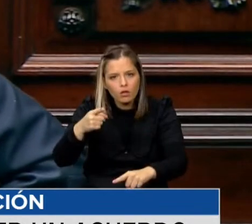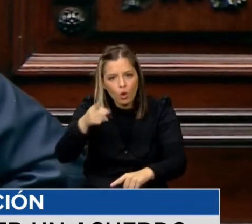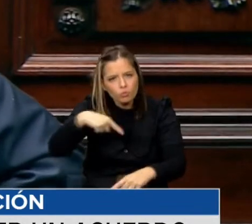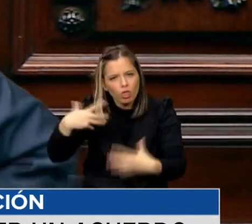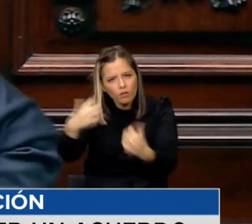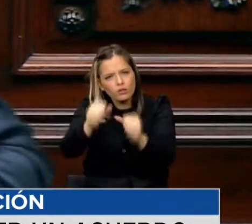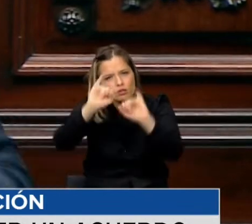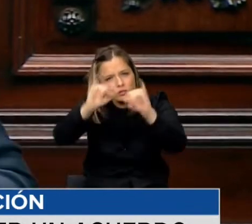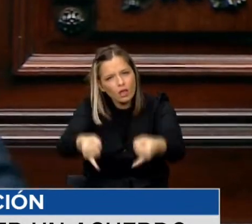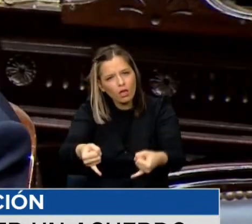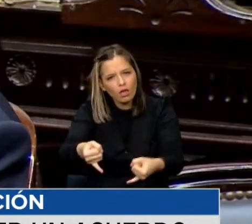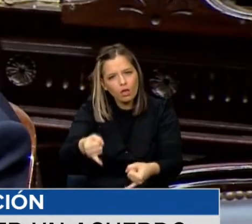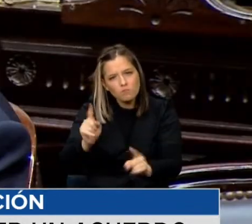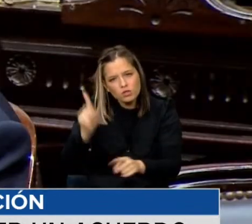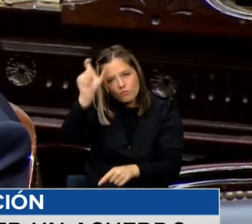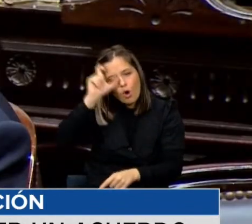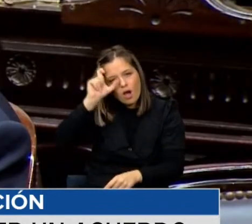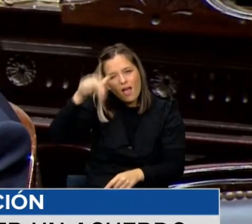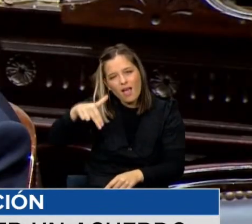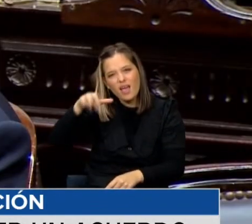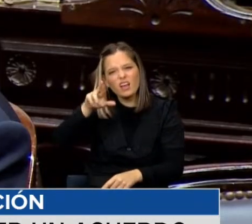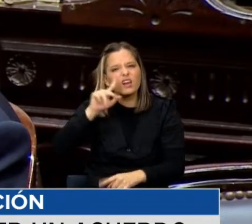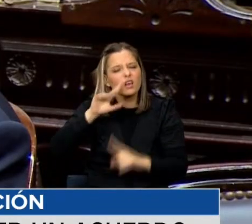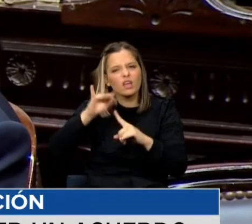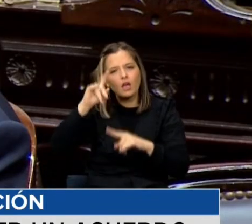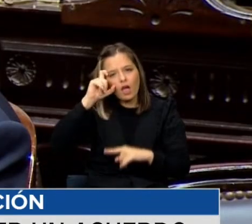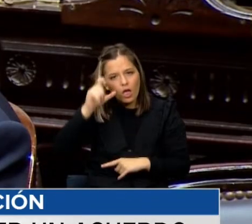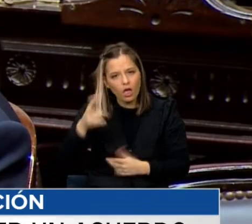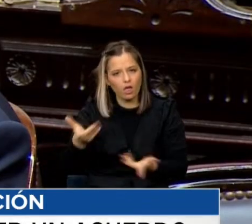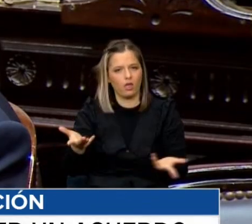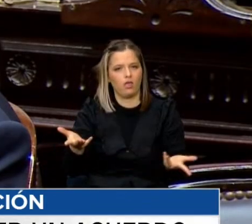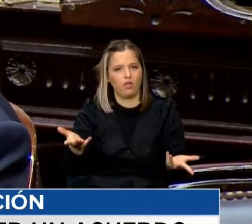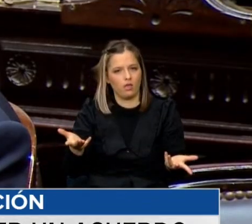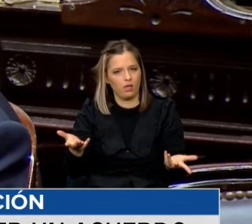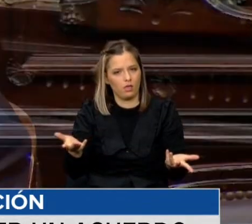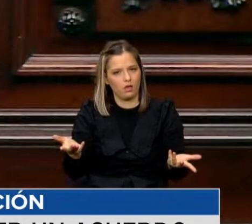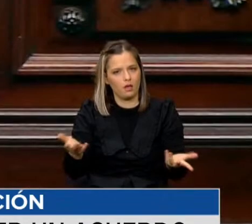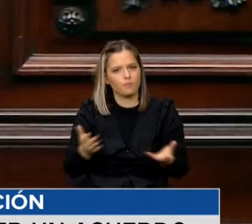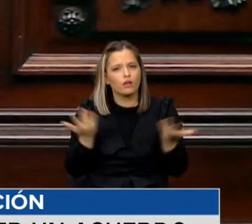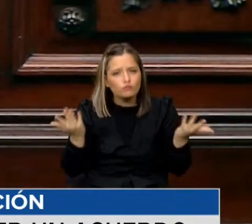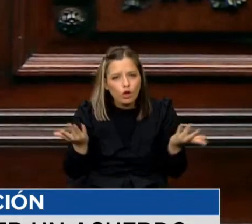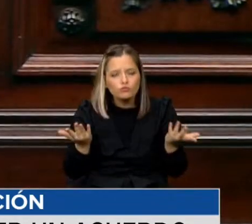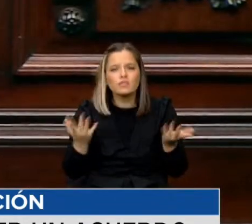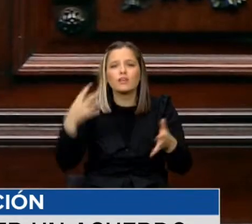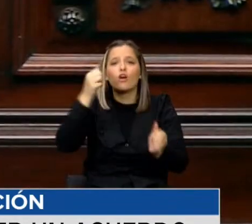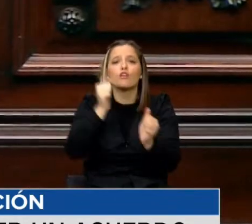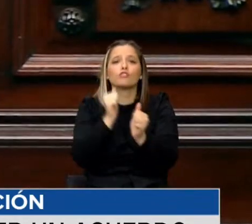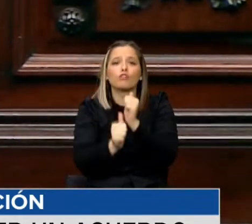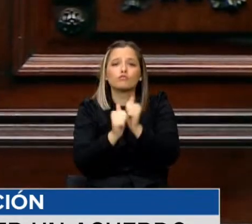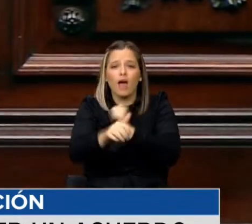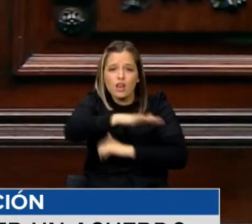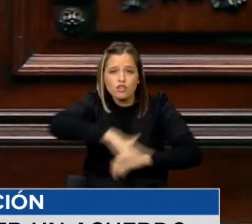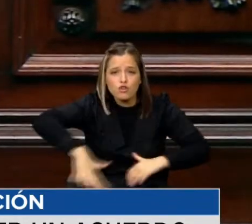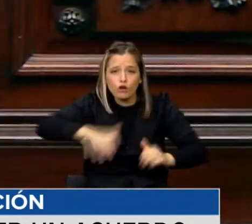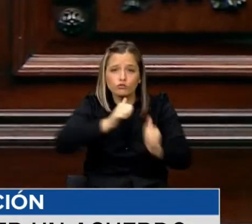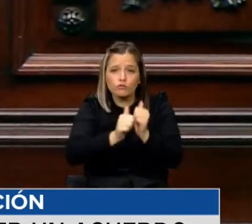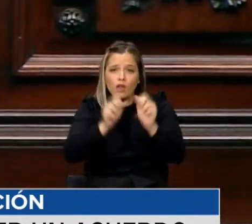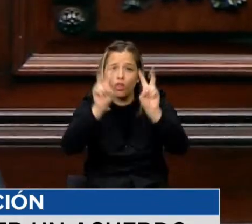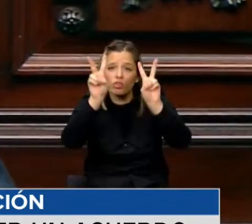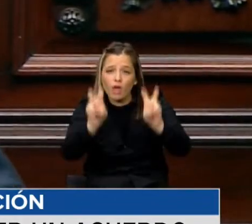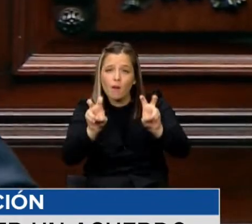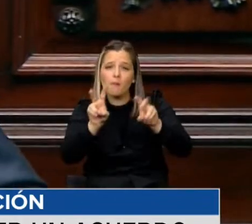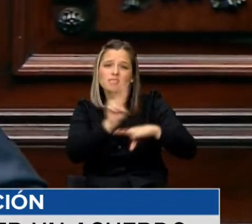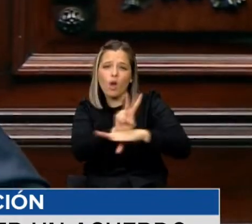Enrique. Entonces, la realidad es que el abordaje de la seguridad en Rosario es complejo.